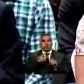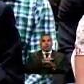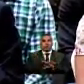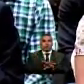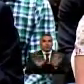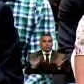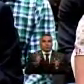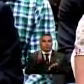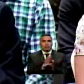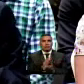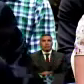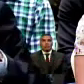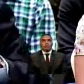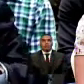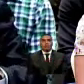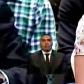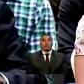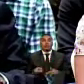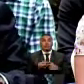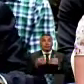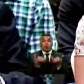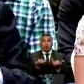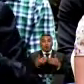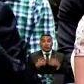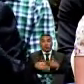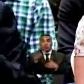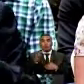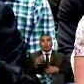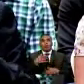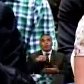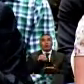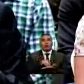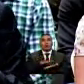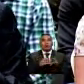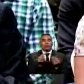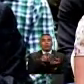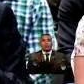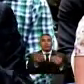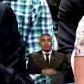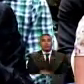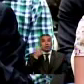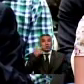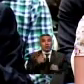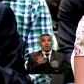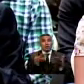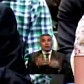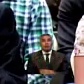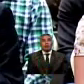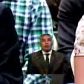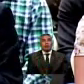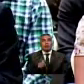de los combustibles y a partir de ahora se establece el precio de la